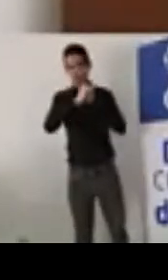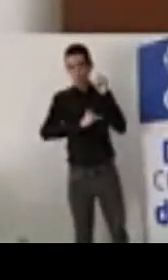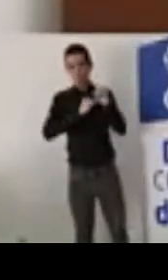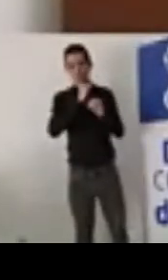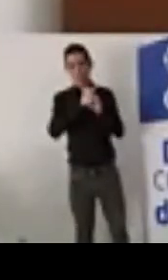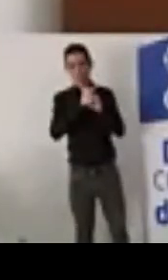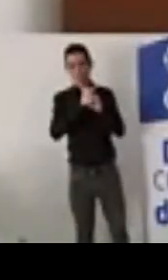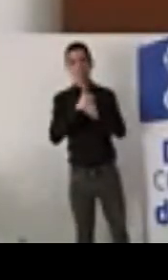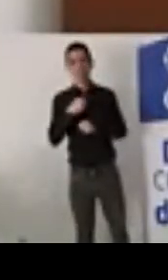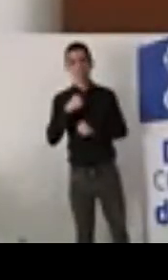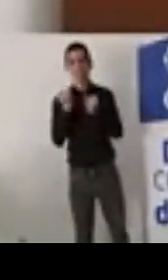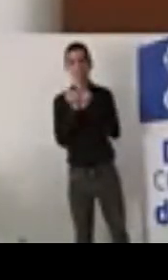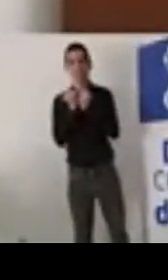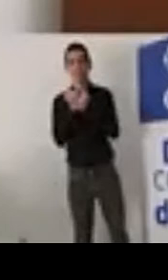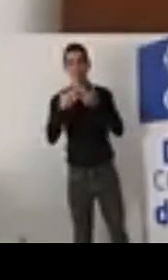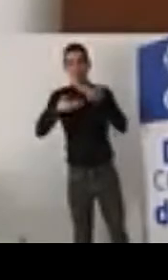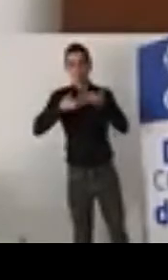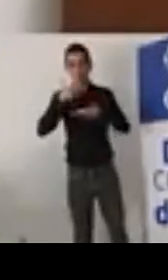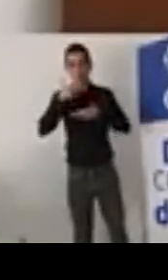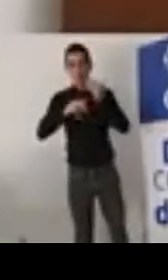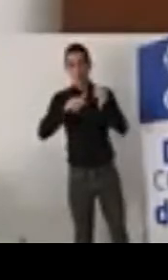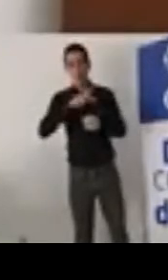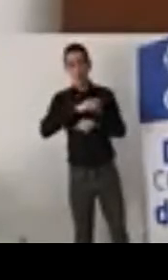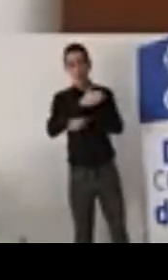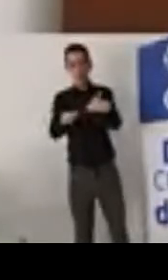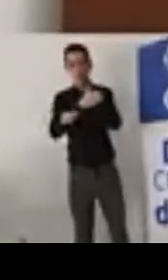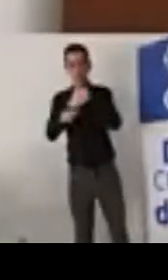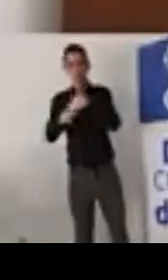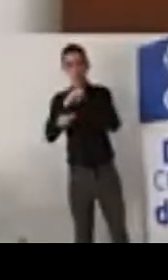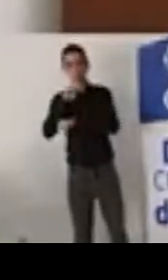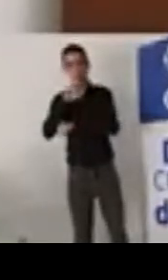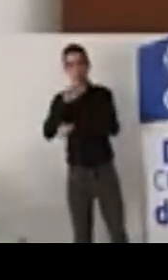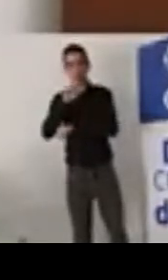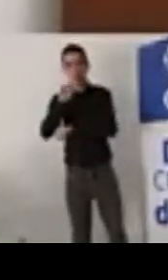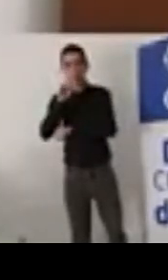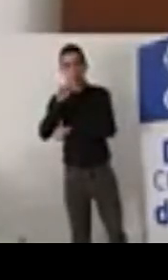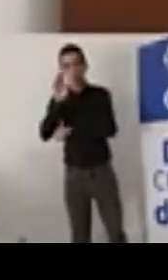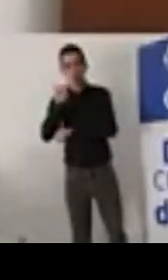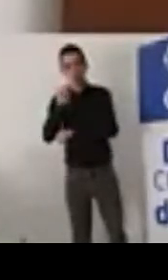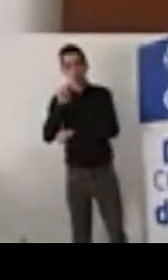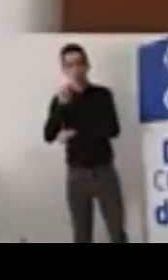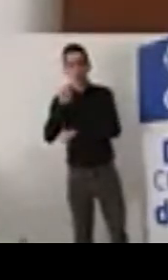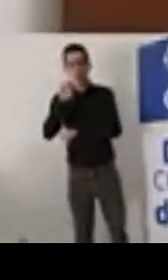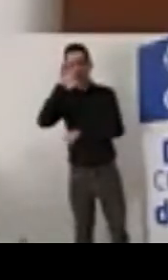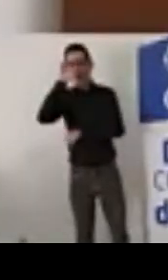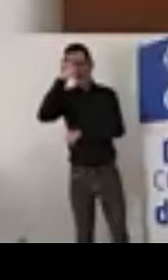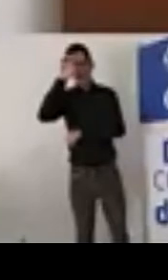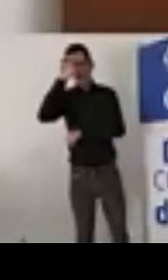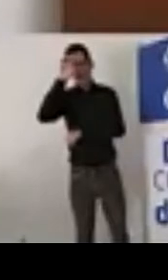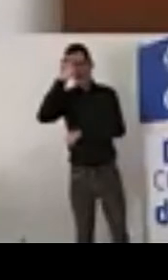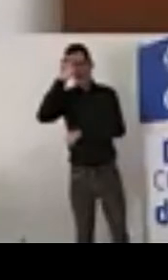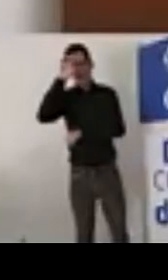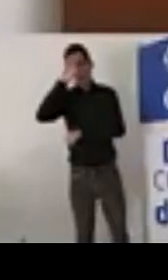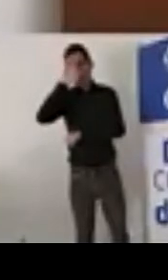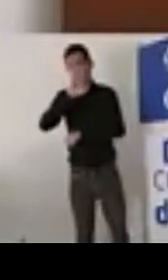de UNESCO, María Kipriotou, especialista de juventud en París desde